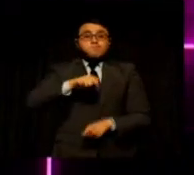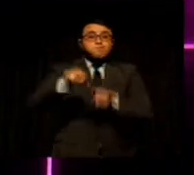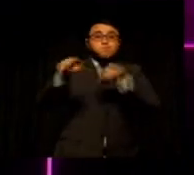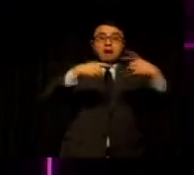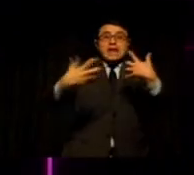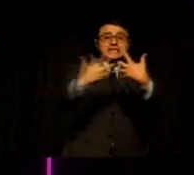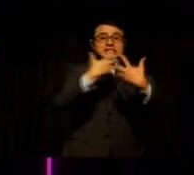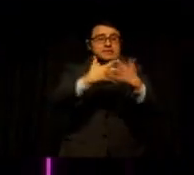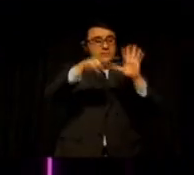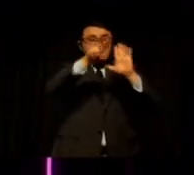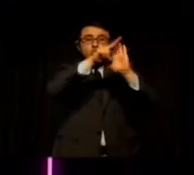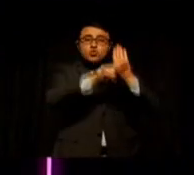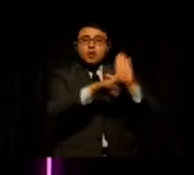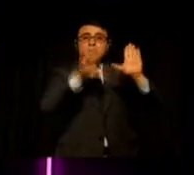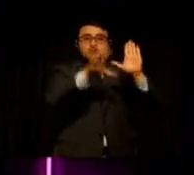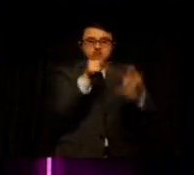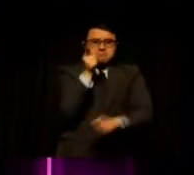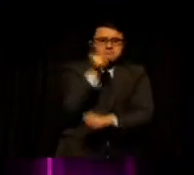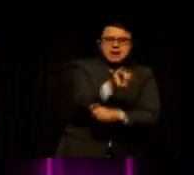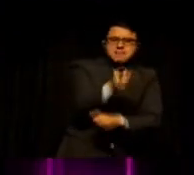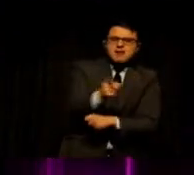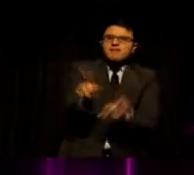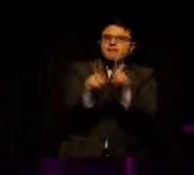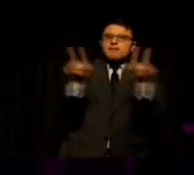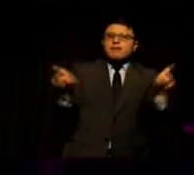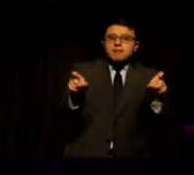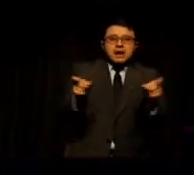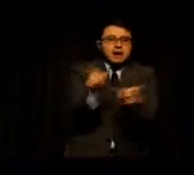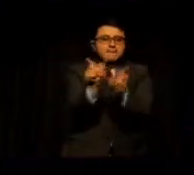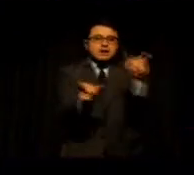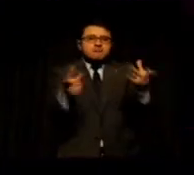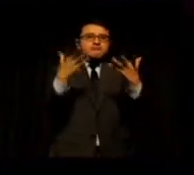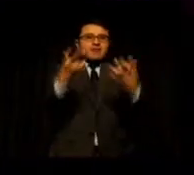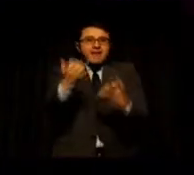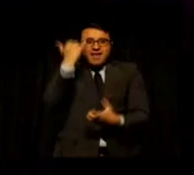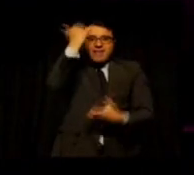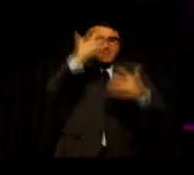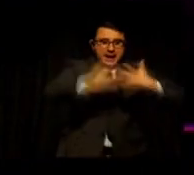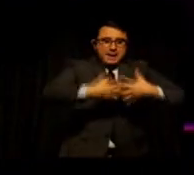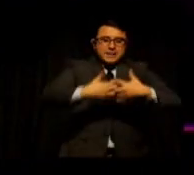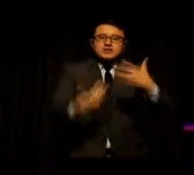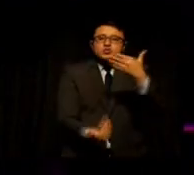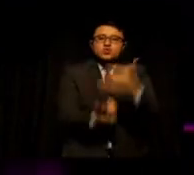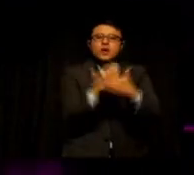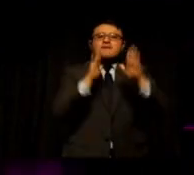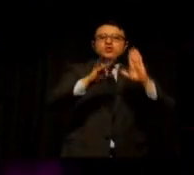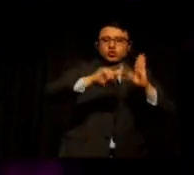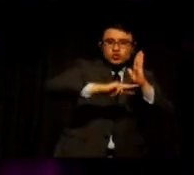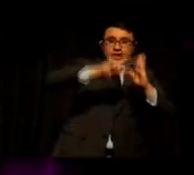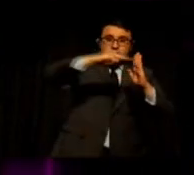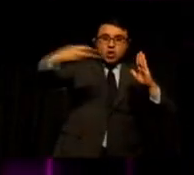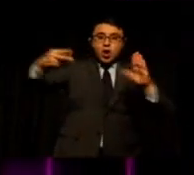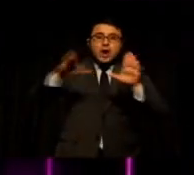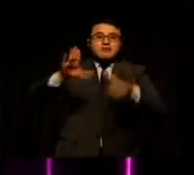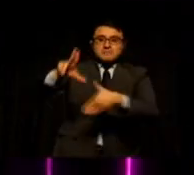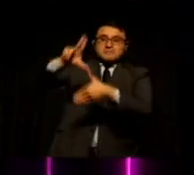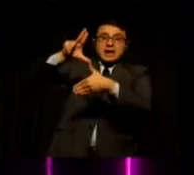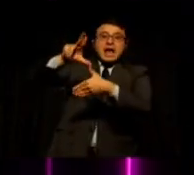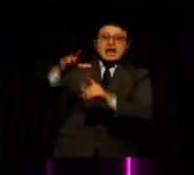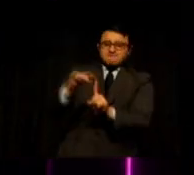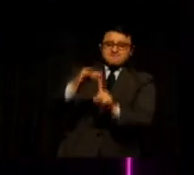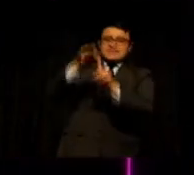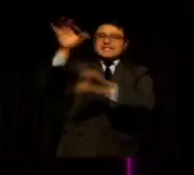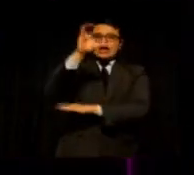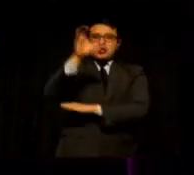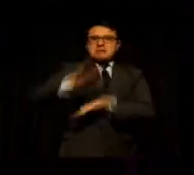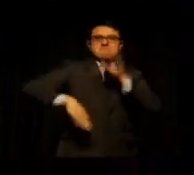en términos impositivos para el que quiera adelantar un startup en américa latina' y buscaremos ser siempre los